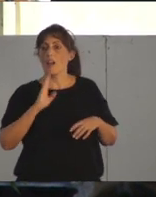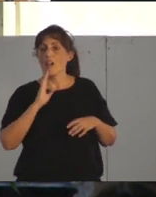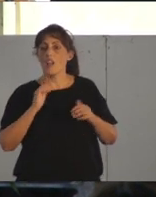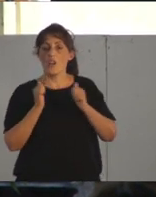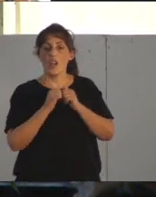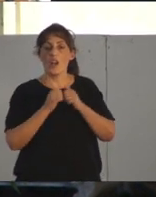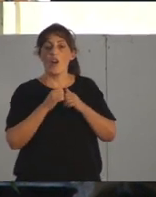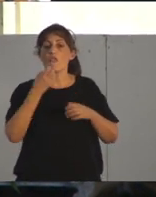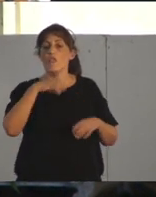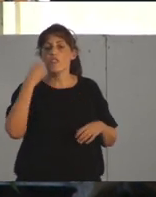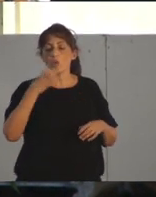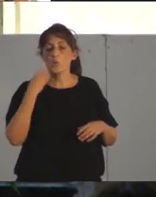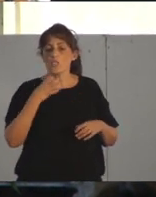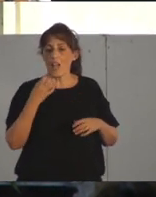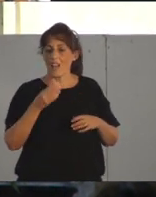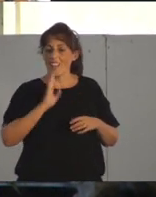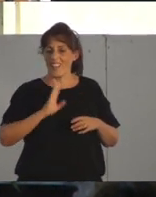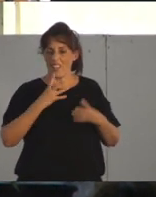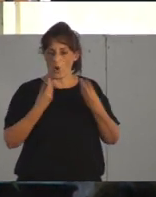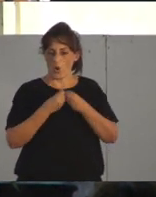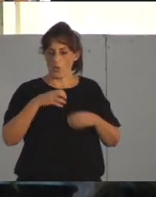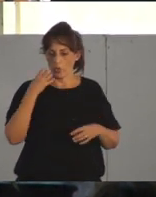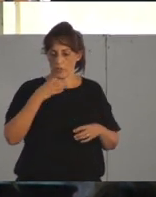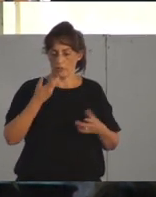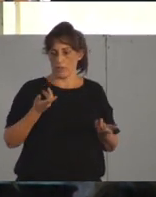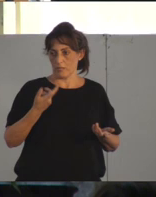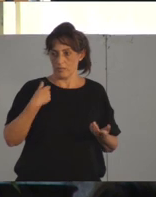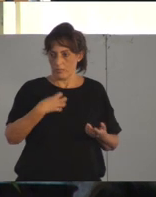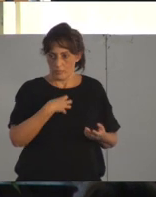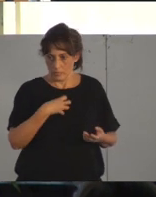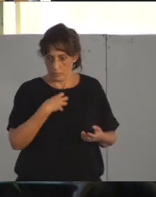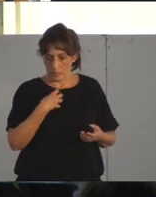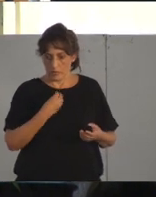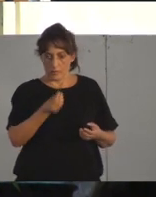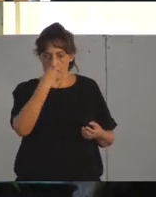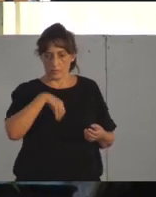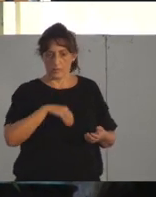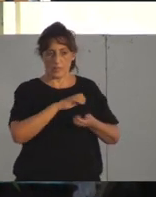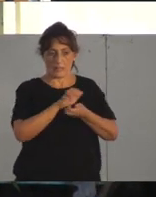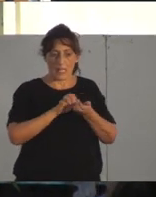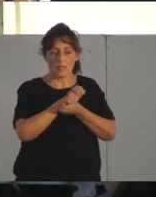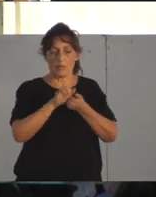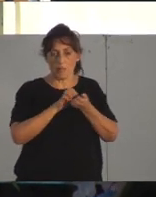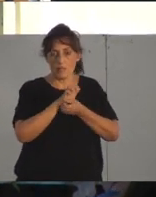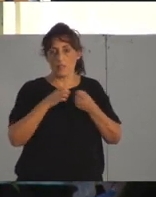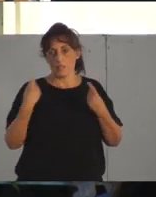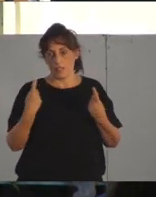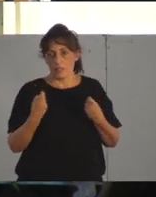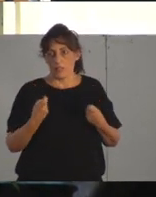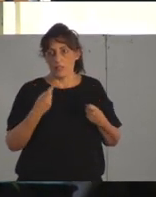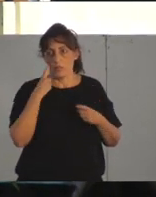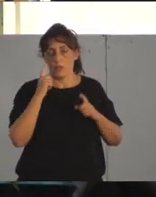trocitos de fruta es como un puré de doble consistencia que sería necesario evitar.